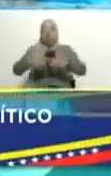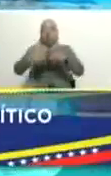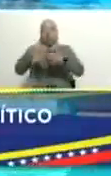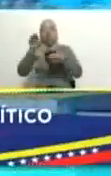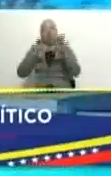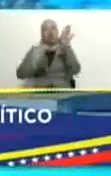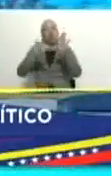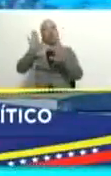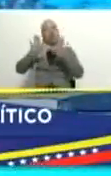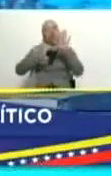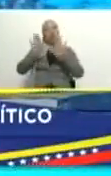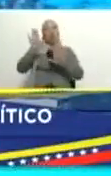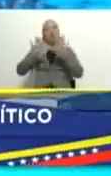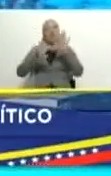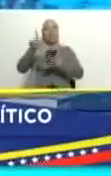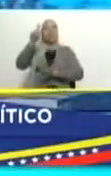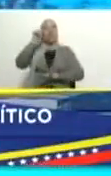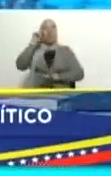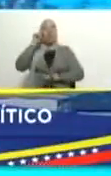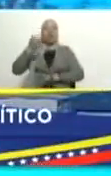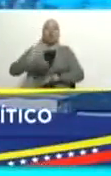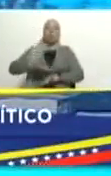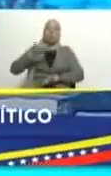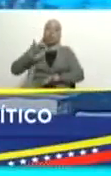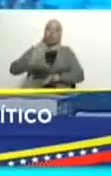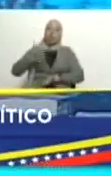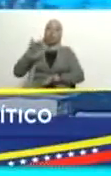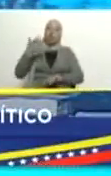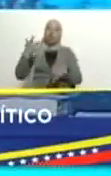turismo, con importante